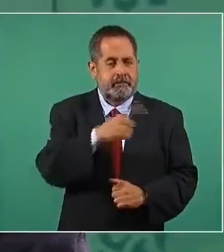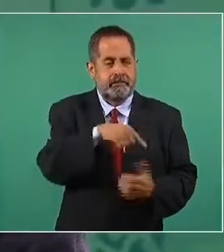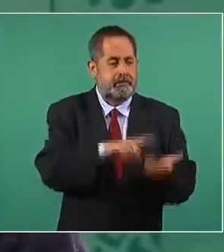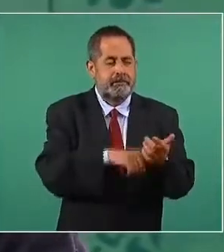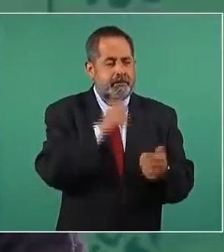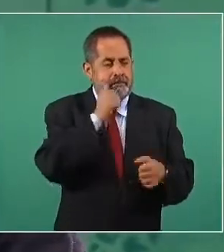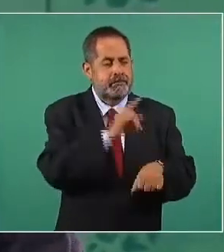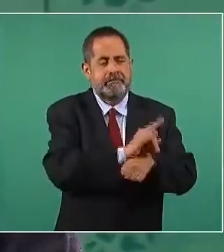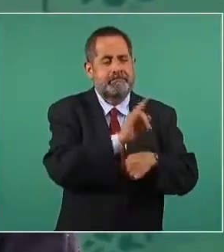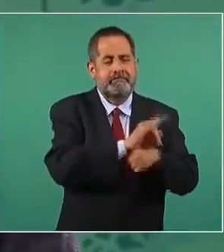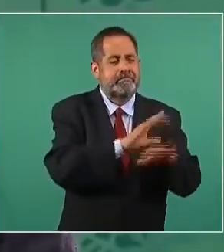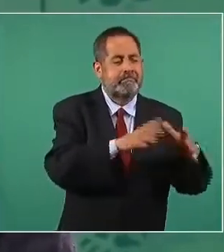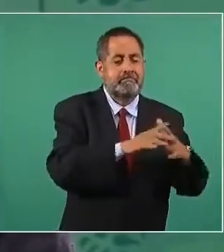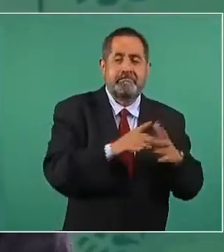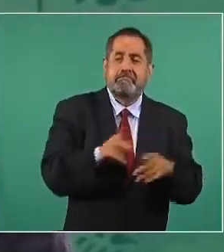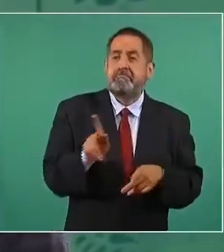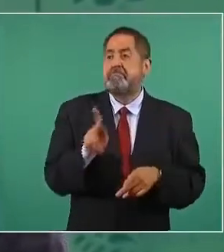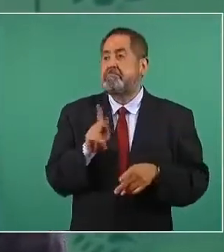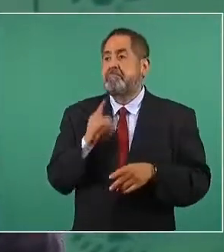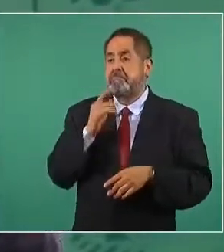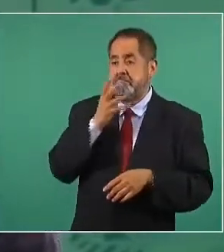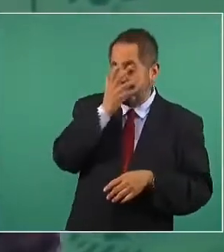simulación, un engaño.